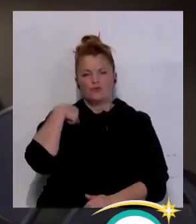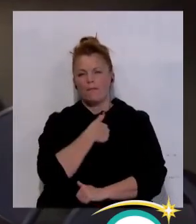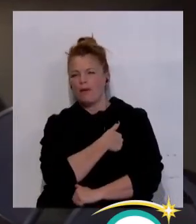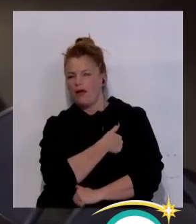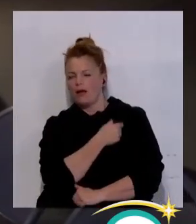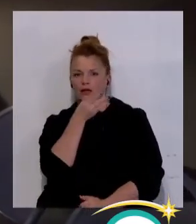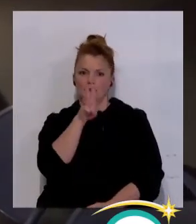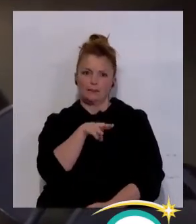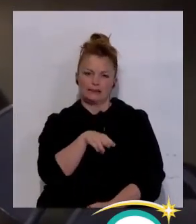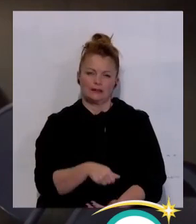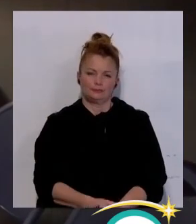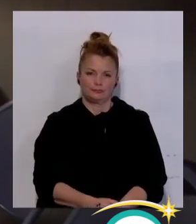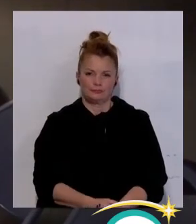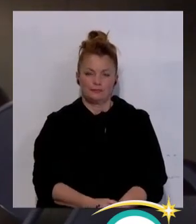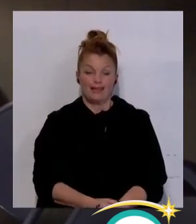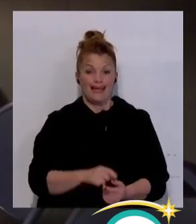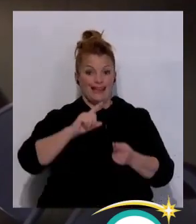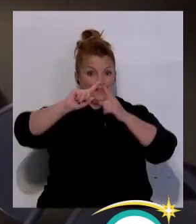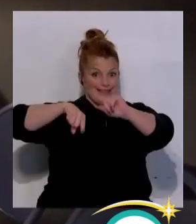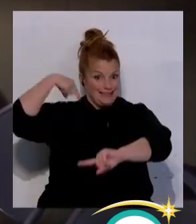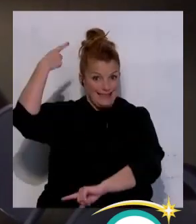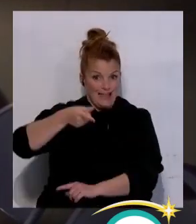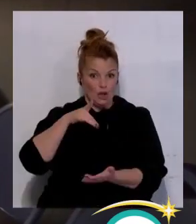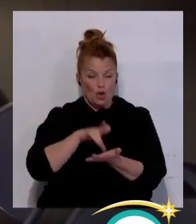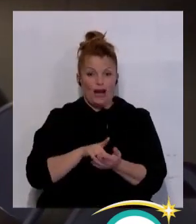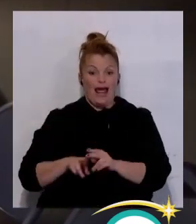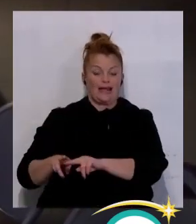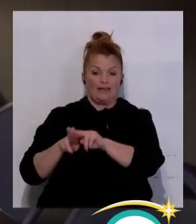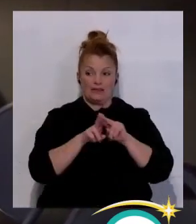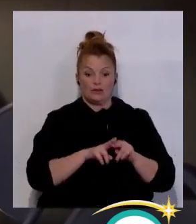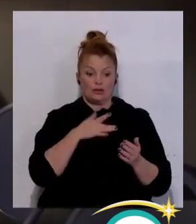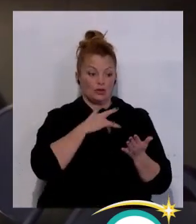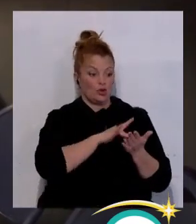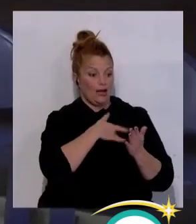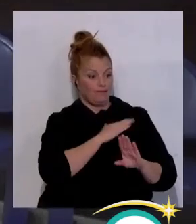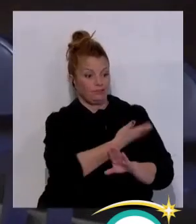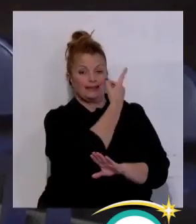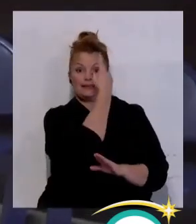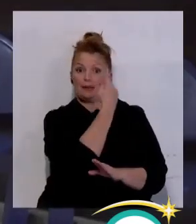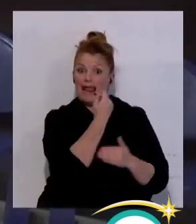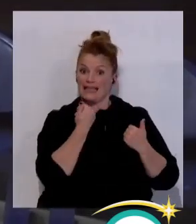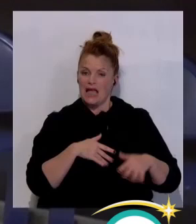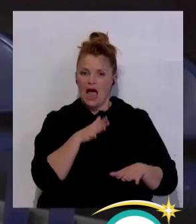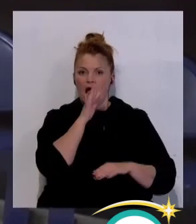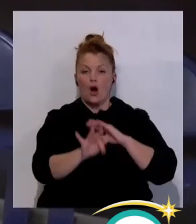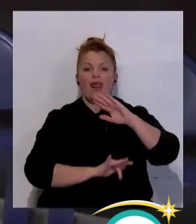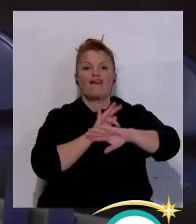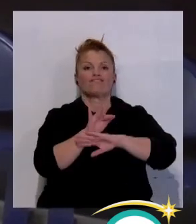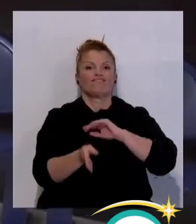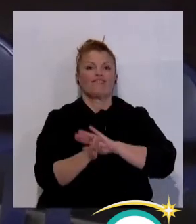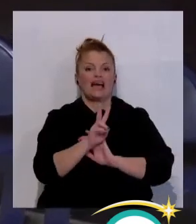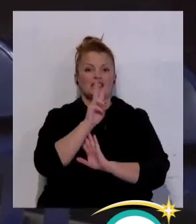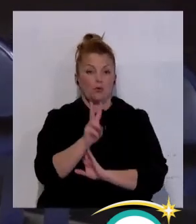3 meses. Las siguientes revisiones después de esa primera consulta, que no sé